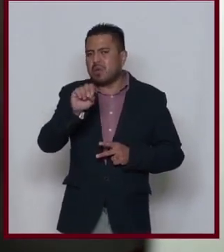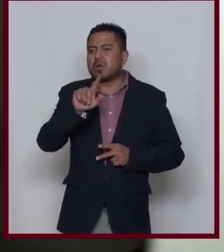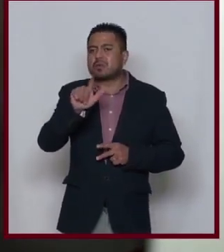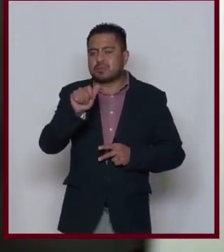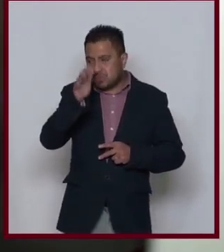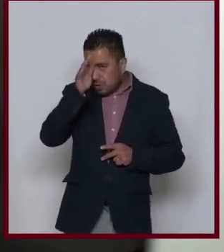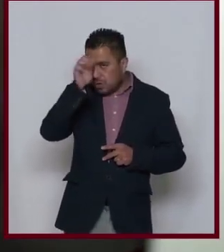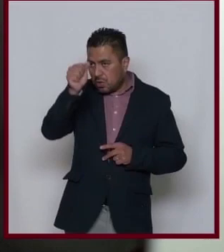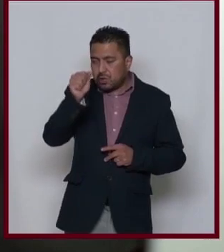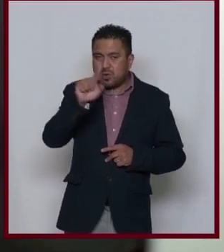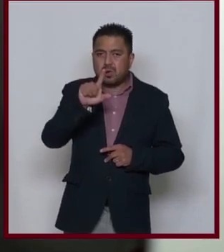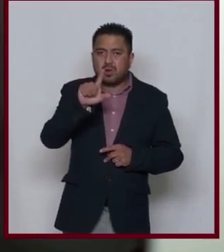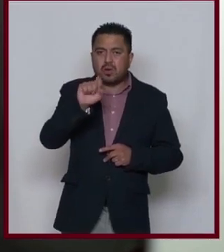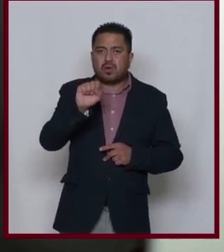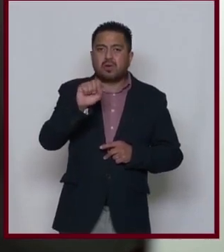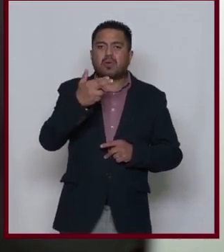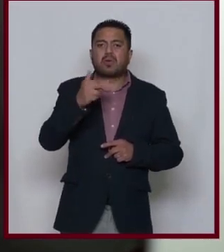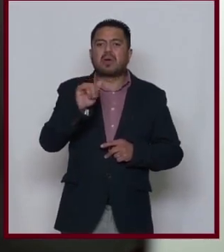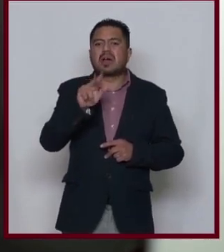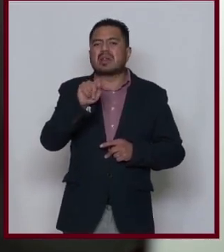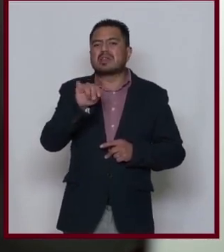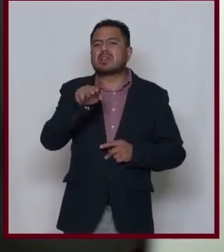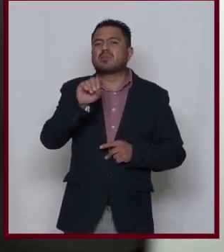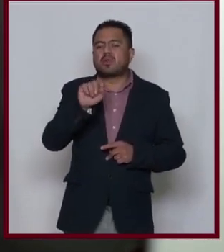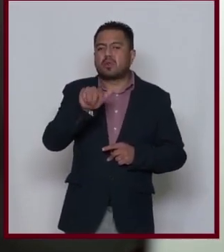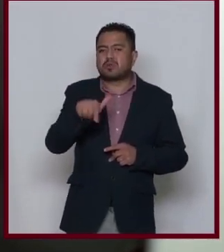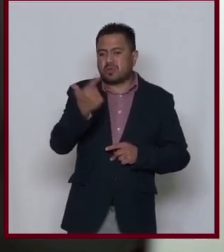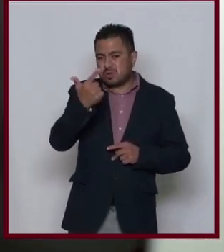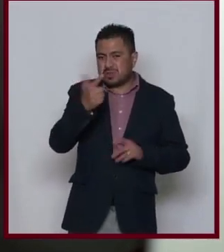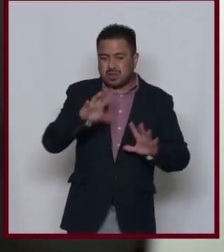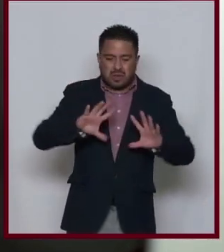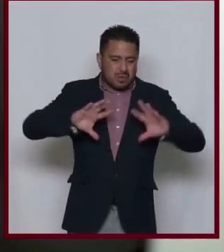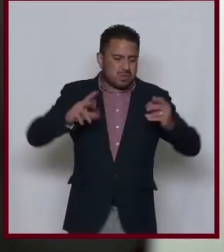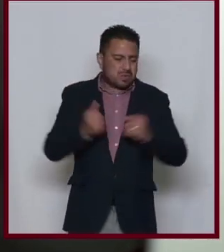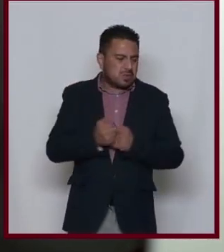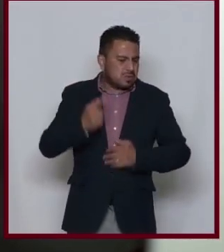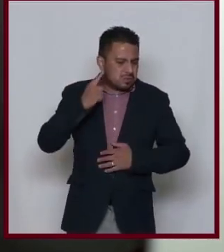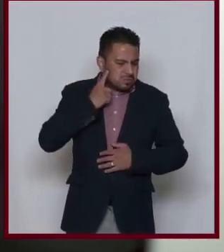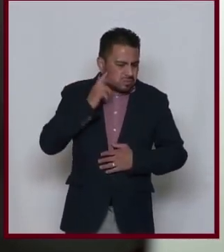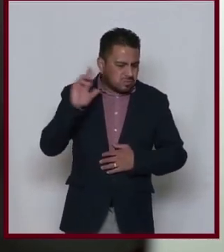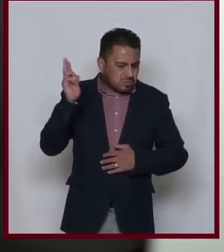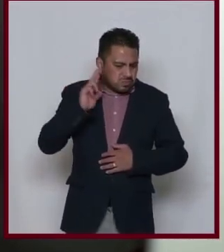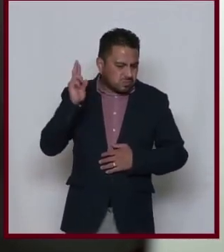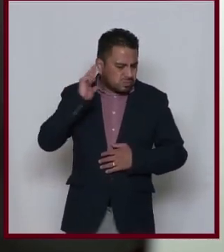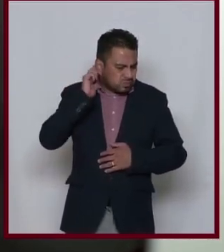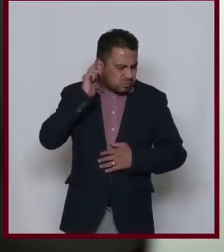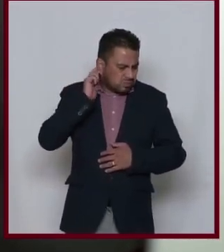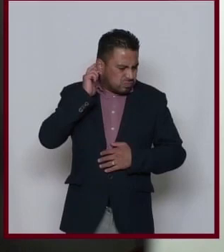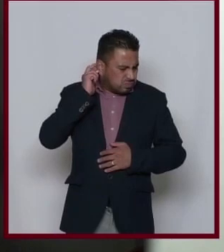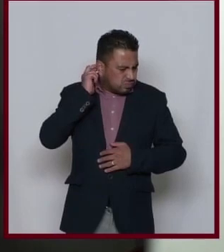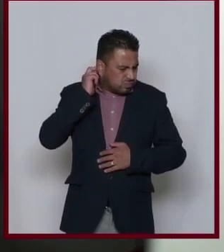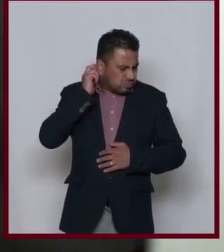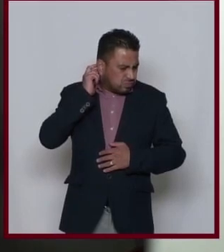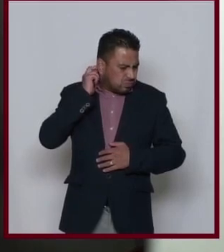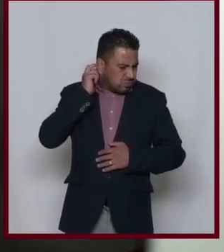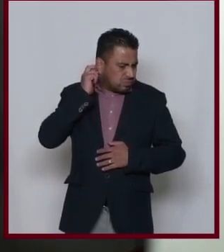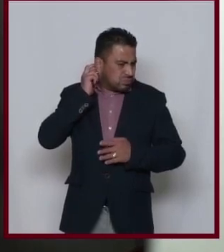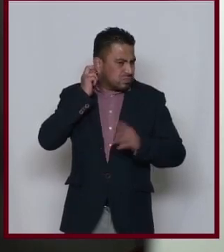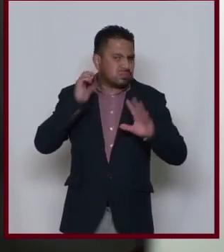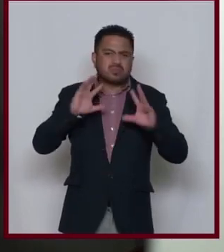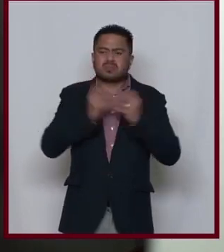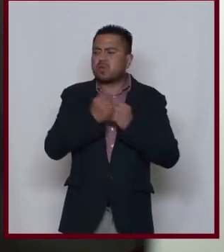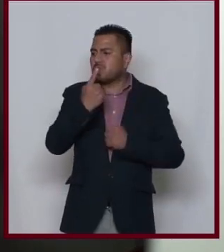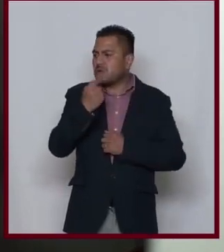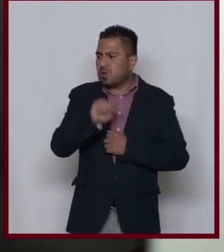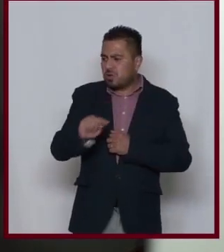el concepto del logaritmo, se vio que esos 12 tonos que había, o semitonos que había entre una octava